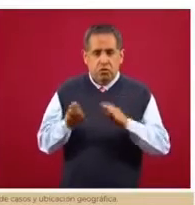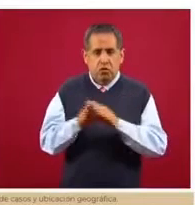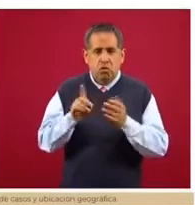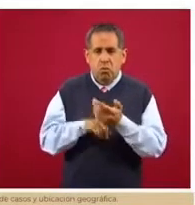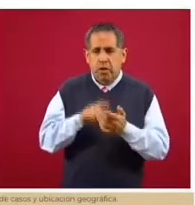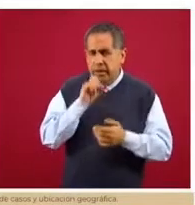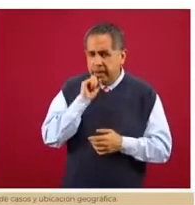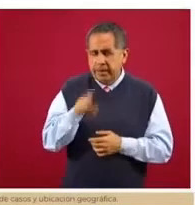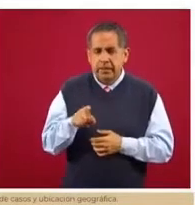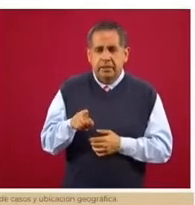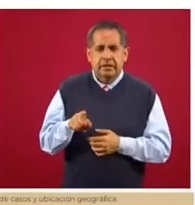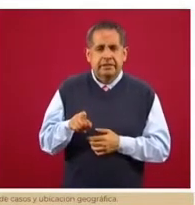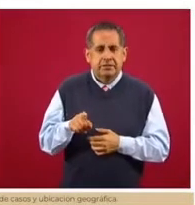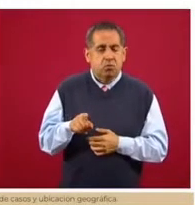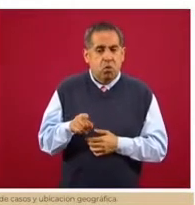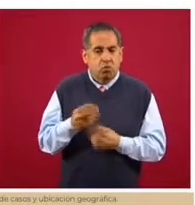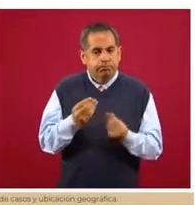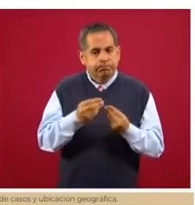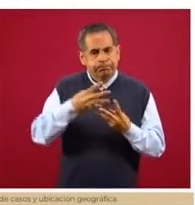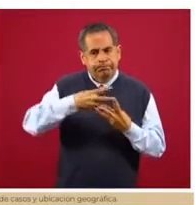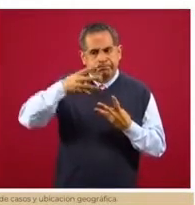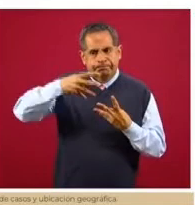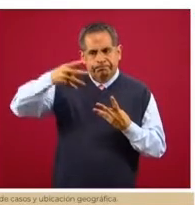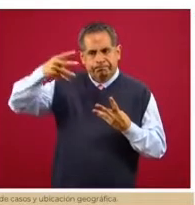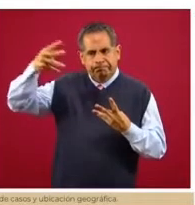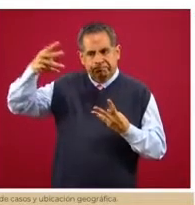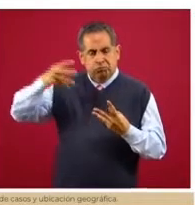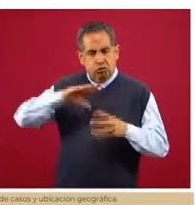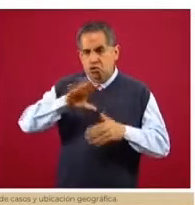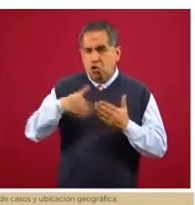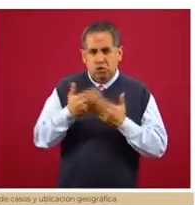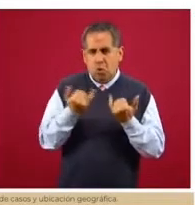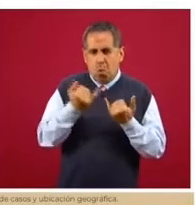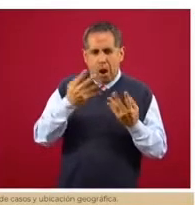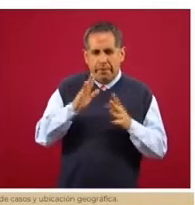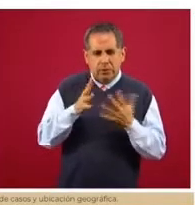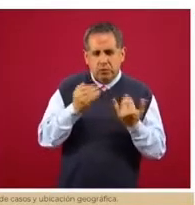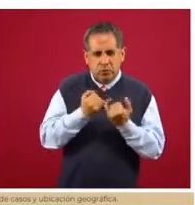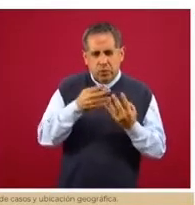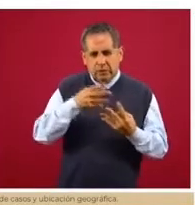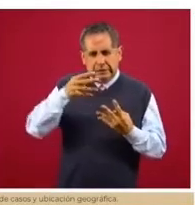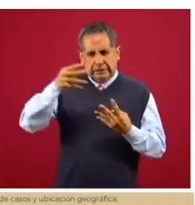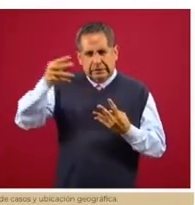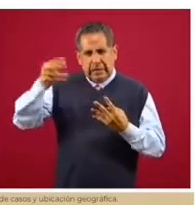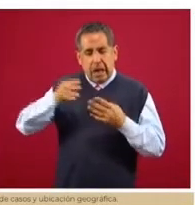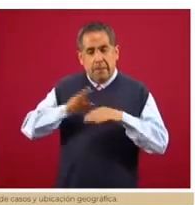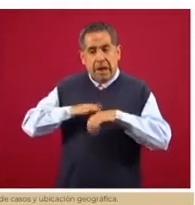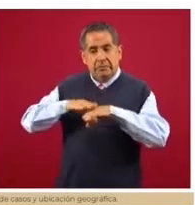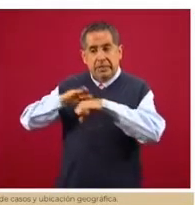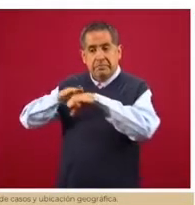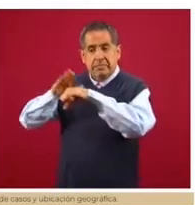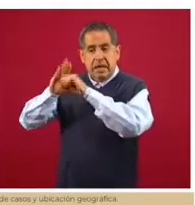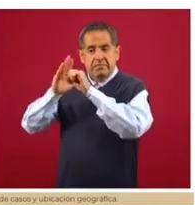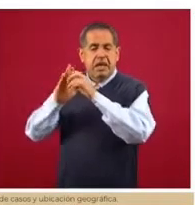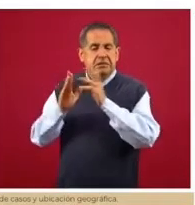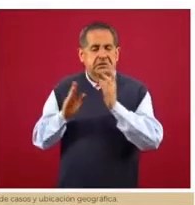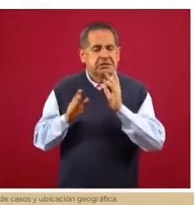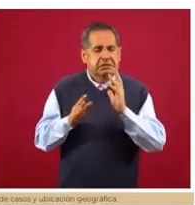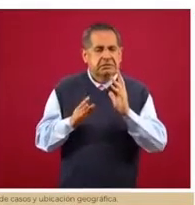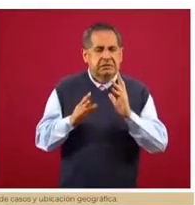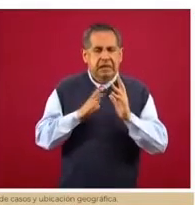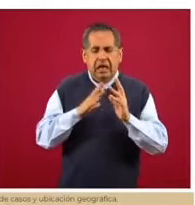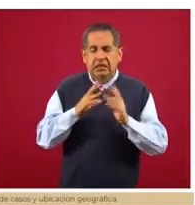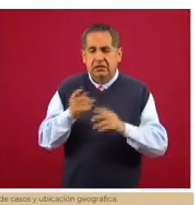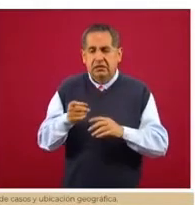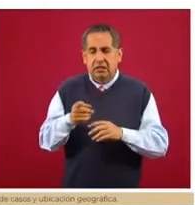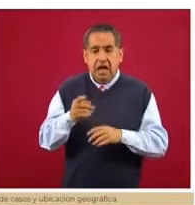más o menos de intensidad, han seguido un poco este patrón, ¿no? Ascendente, pero una ascendencia, digamos,